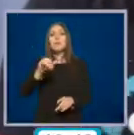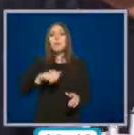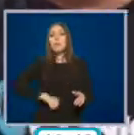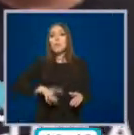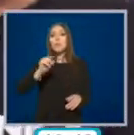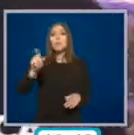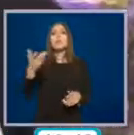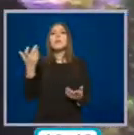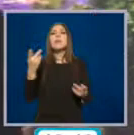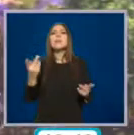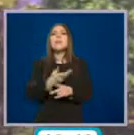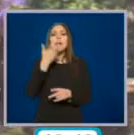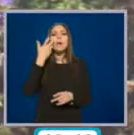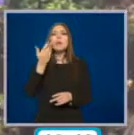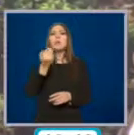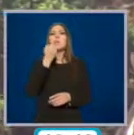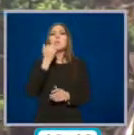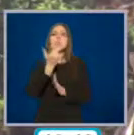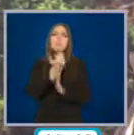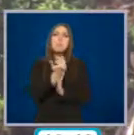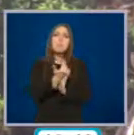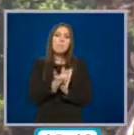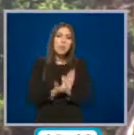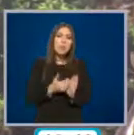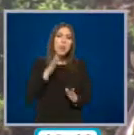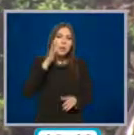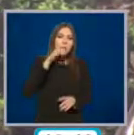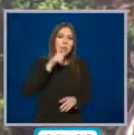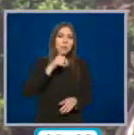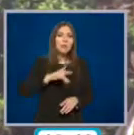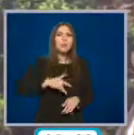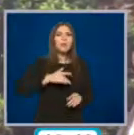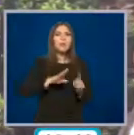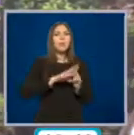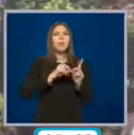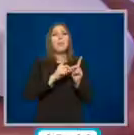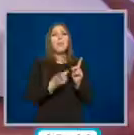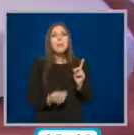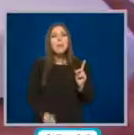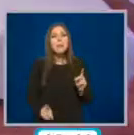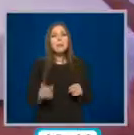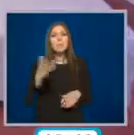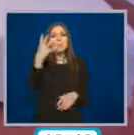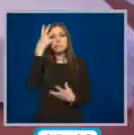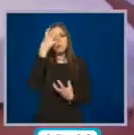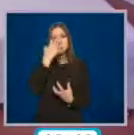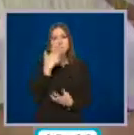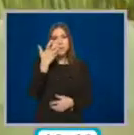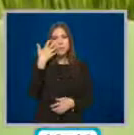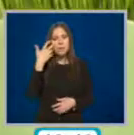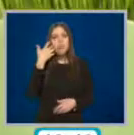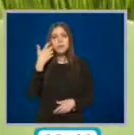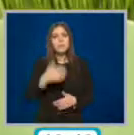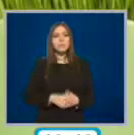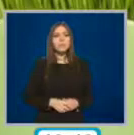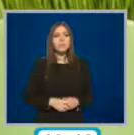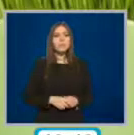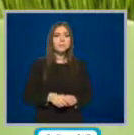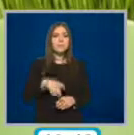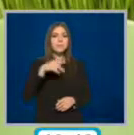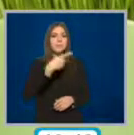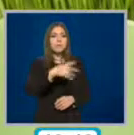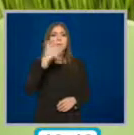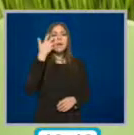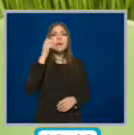sentirse deprimidos, dejan de comer, que ahí ya tenemos también un problema muy fuerte. Sí. Claro. Recuerden además que los gatos tratan